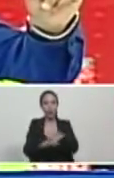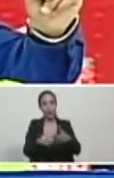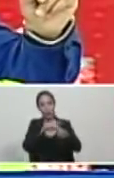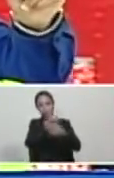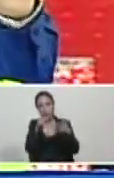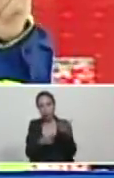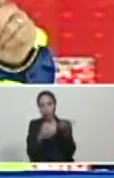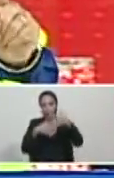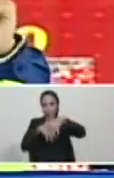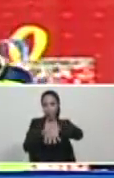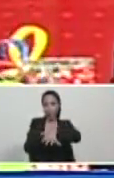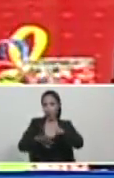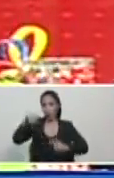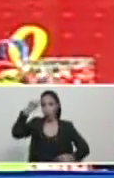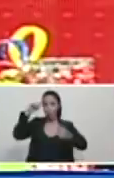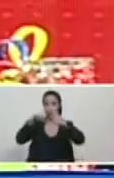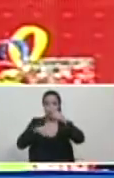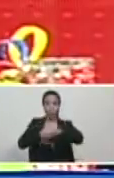para un objetivo,